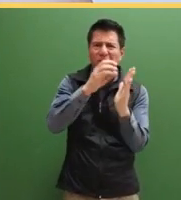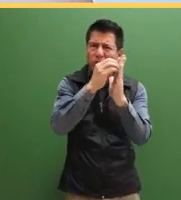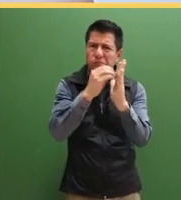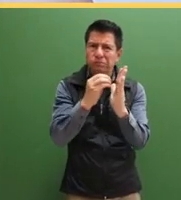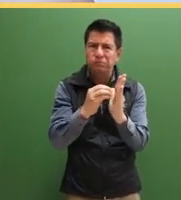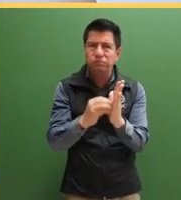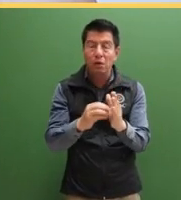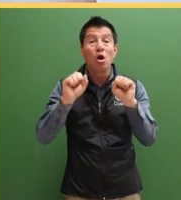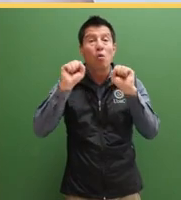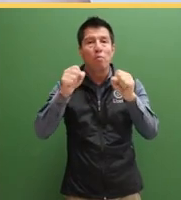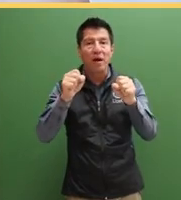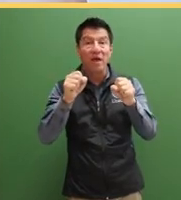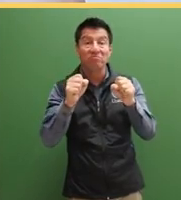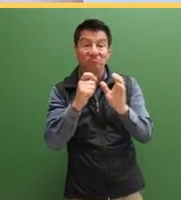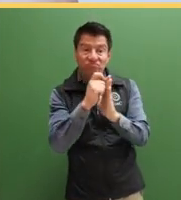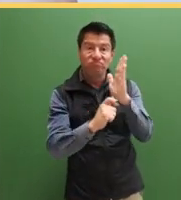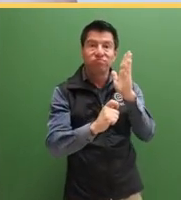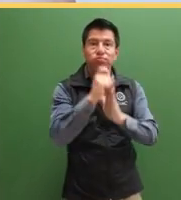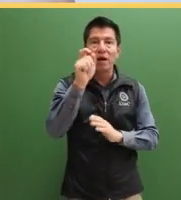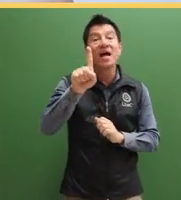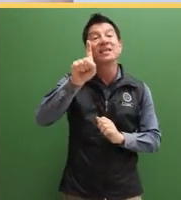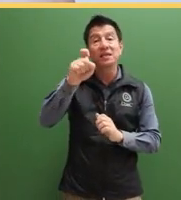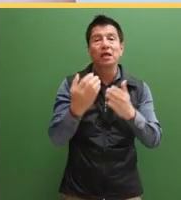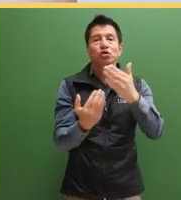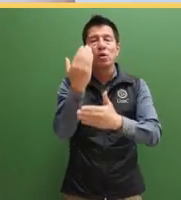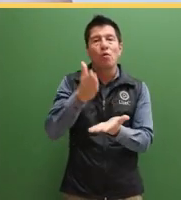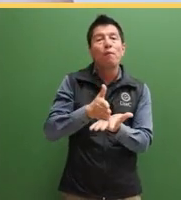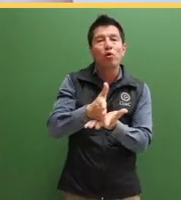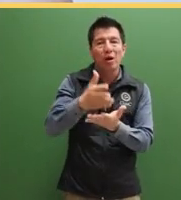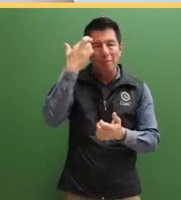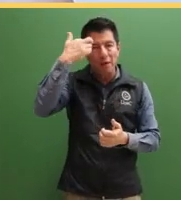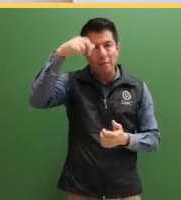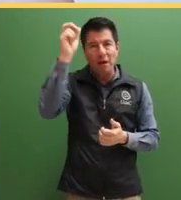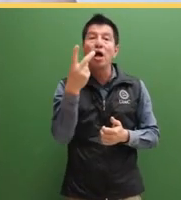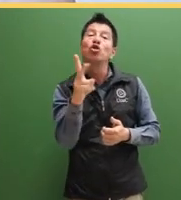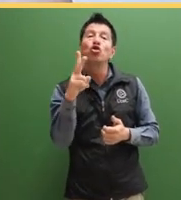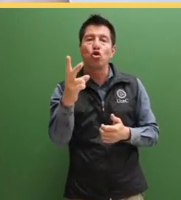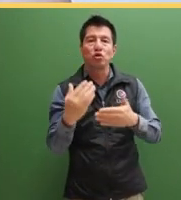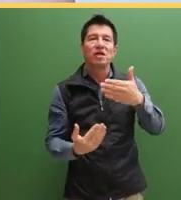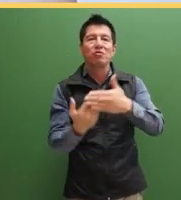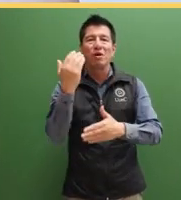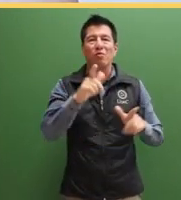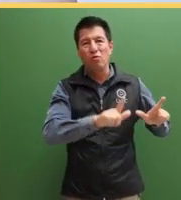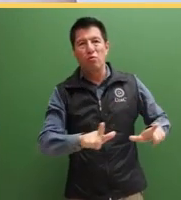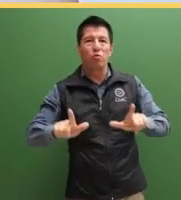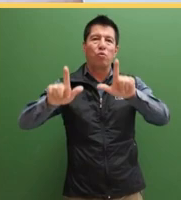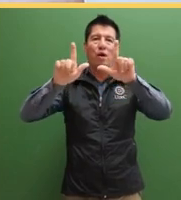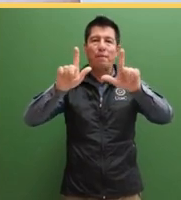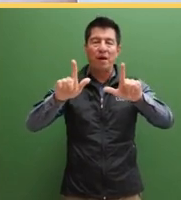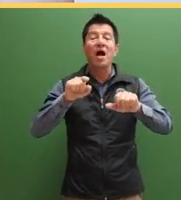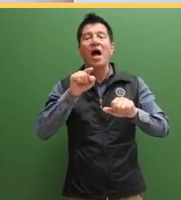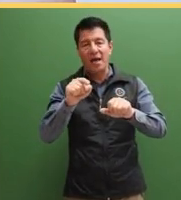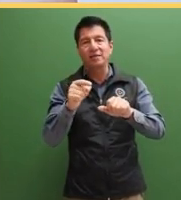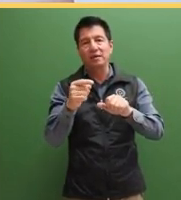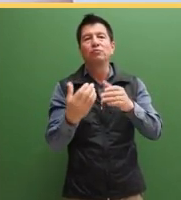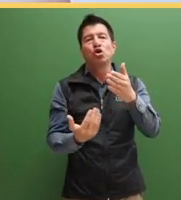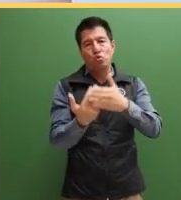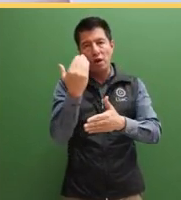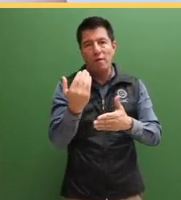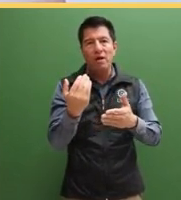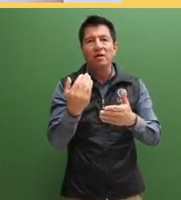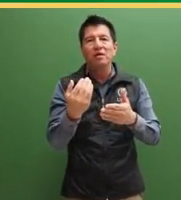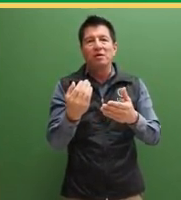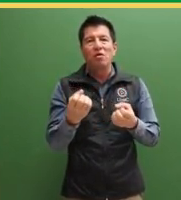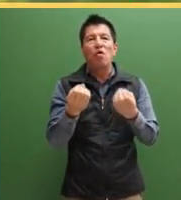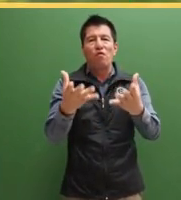para obtención de registro calificado de 6 nuevos programas de pregrado y 12 nuevos programas de posgrado, que igualmente será generación de nueva oferta académica